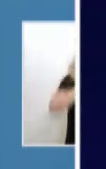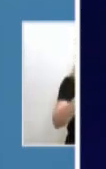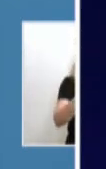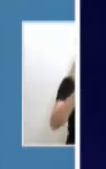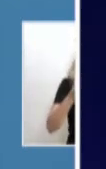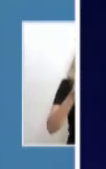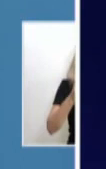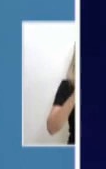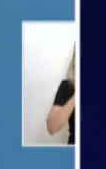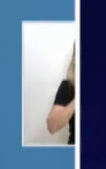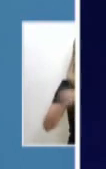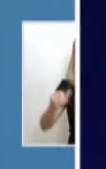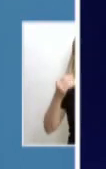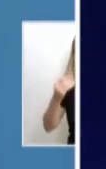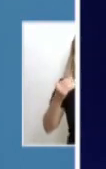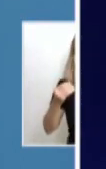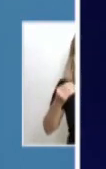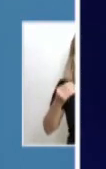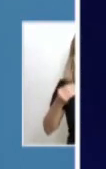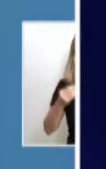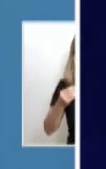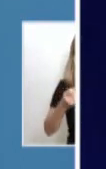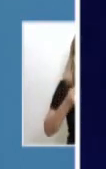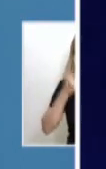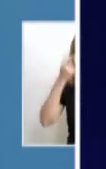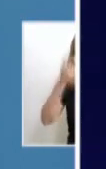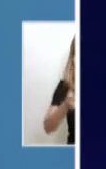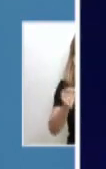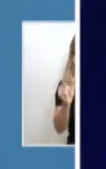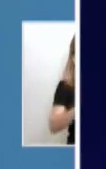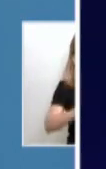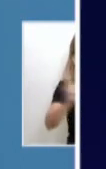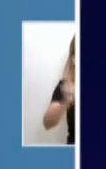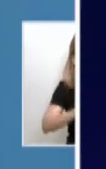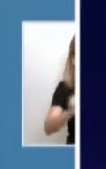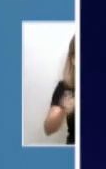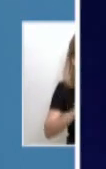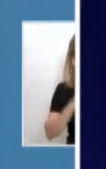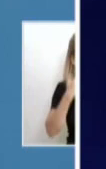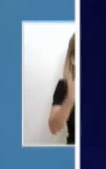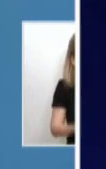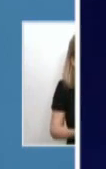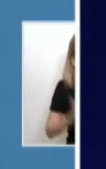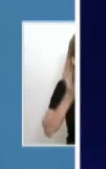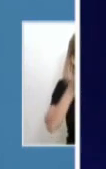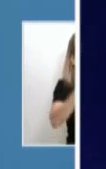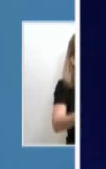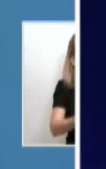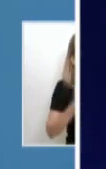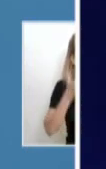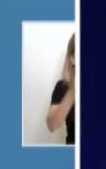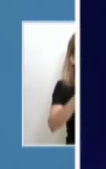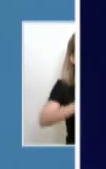acceder diferentes tipos de personas, salarios bajos, salarios medios, salarios altos, todos aquellos que quieran podrán acceder a esta línea de